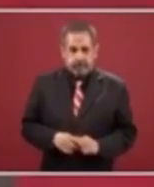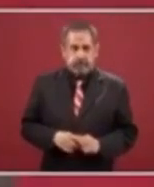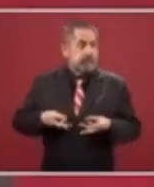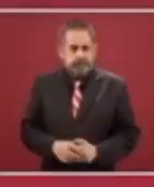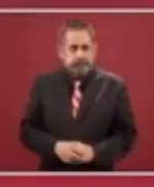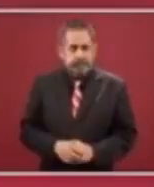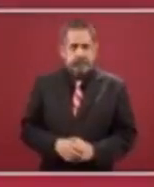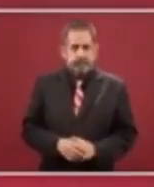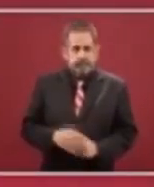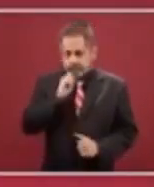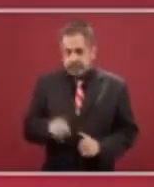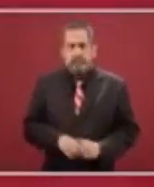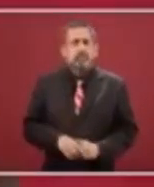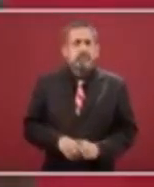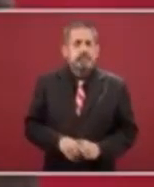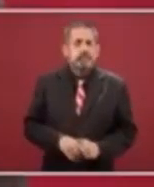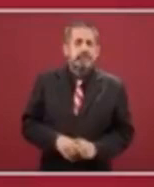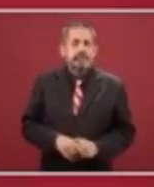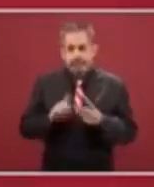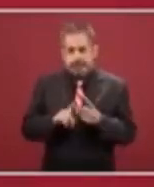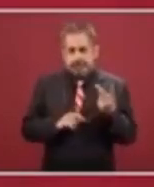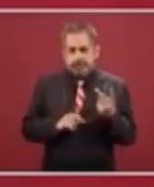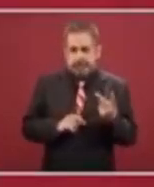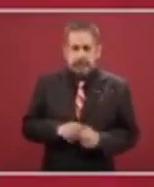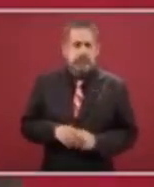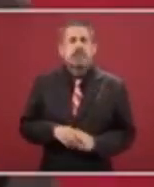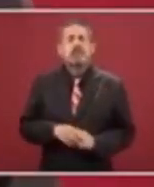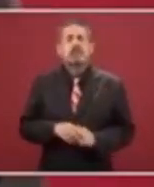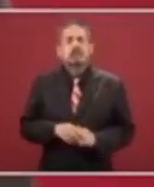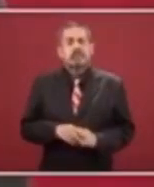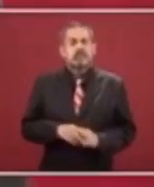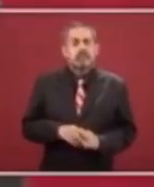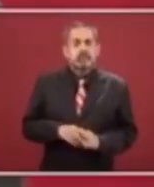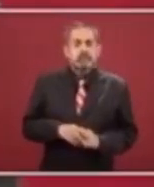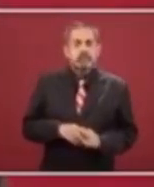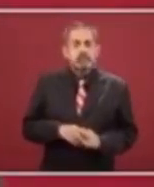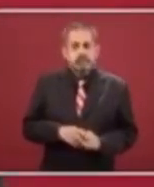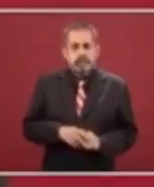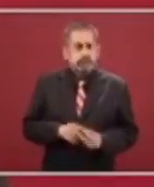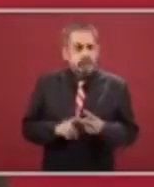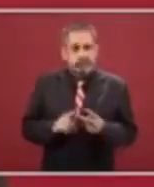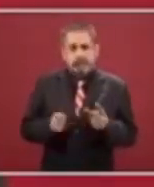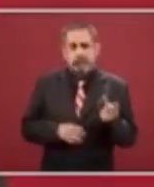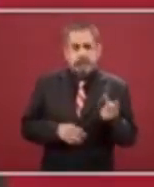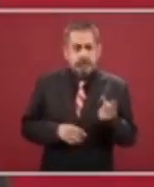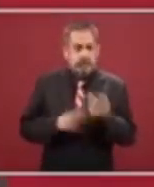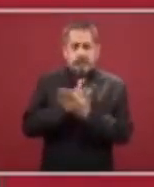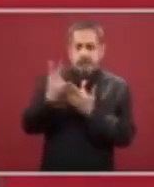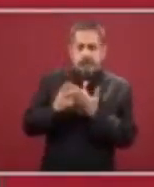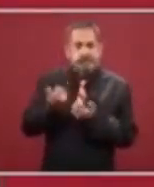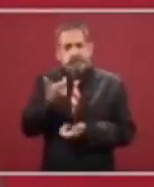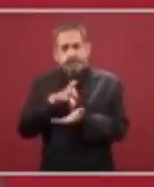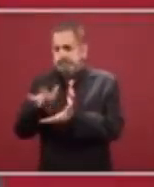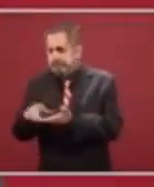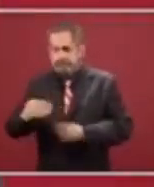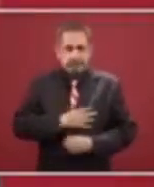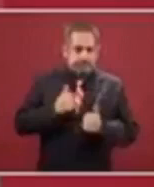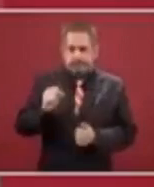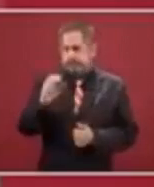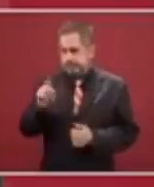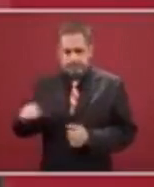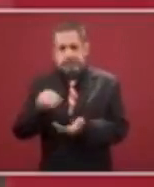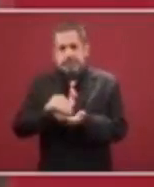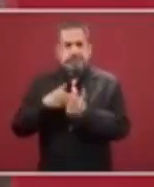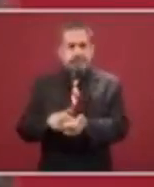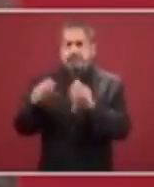menos derroche. Y lo segundo es que se mantengan los programas de bienestar y que no se afecte a la